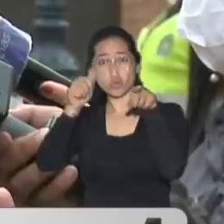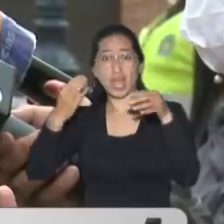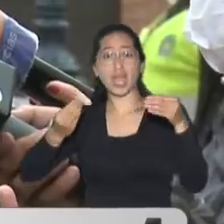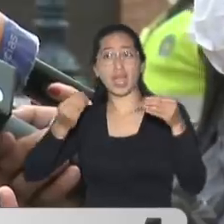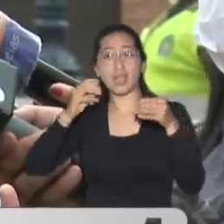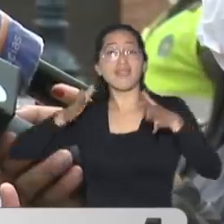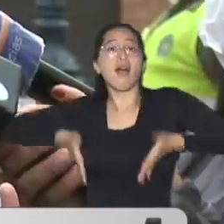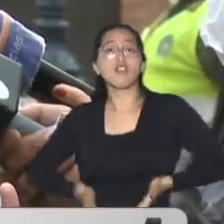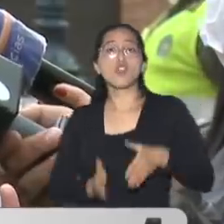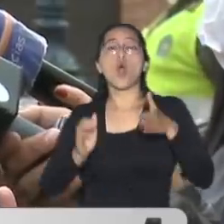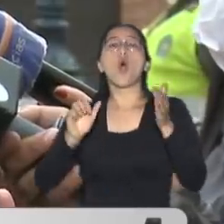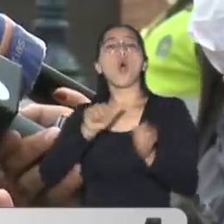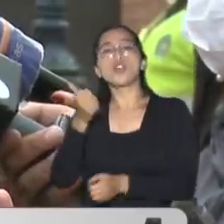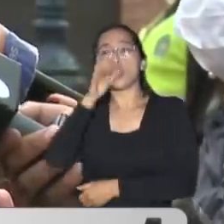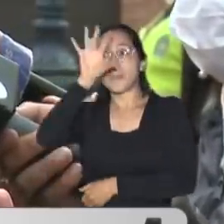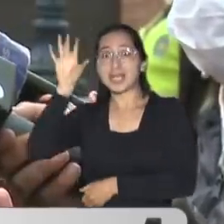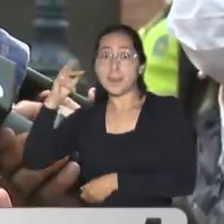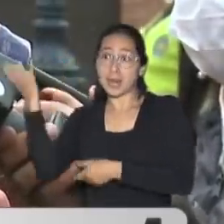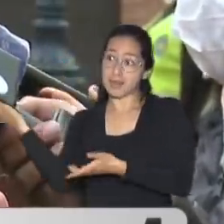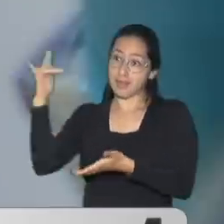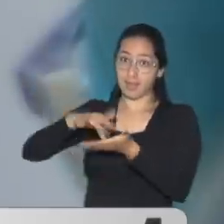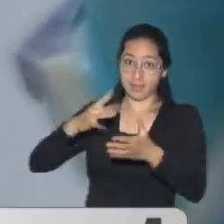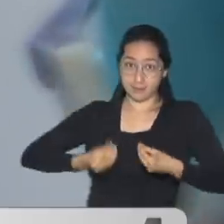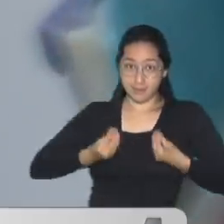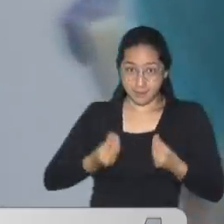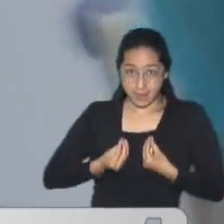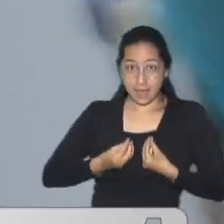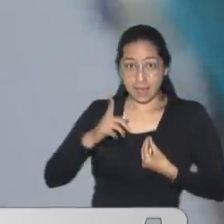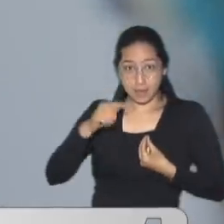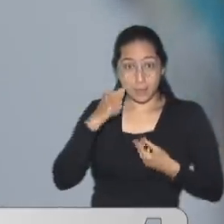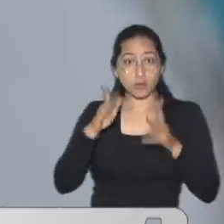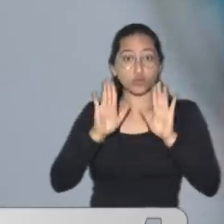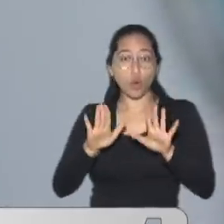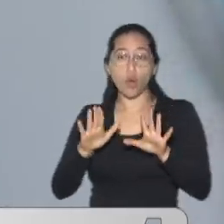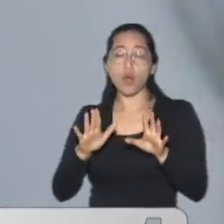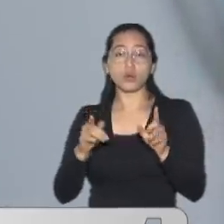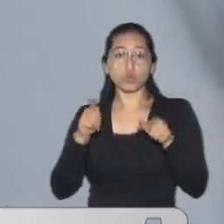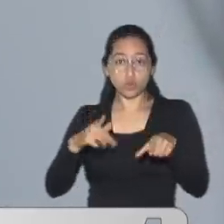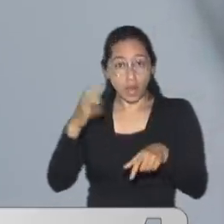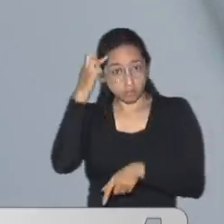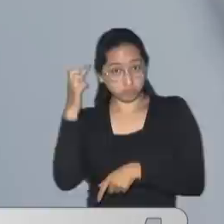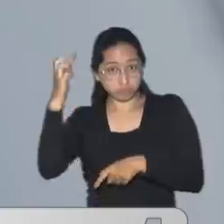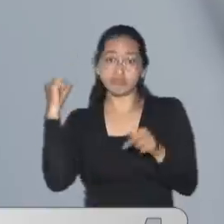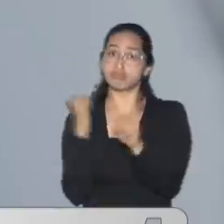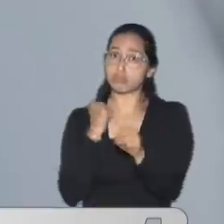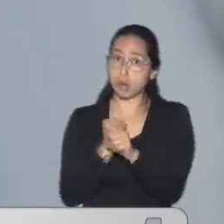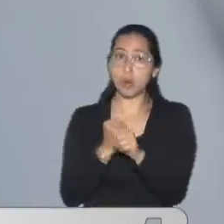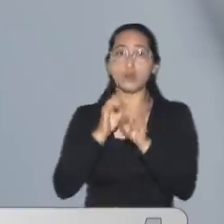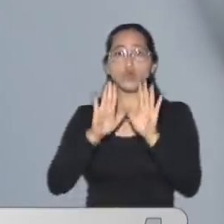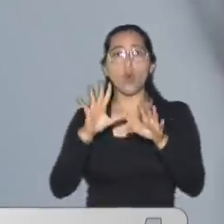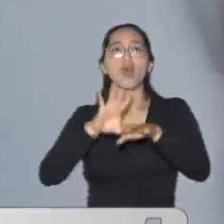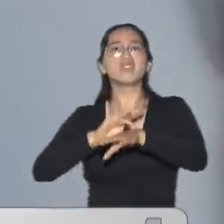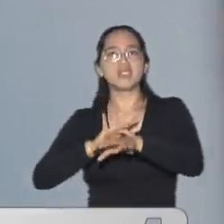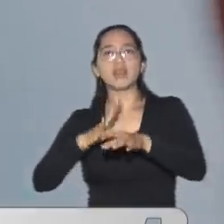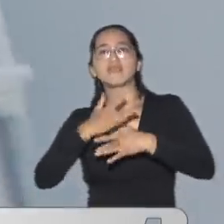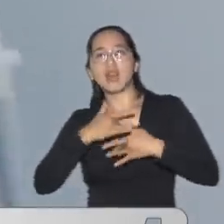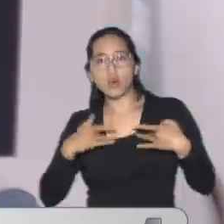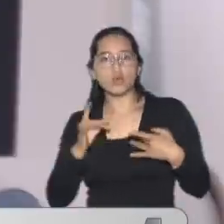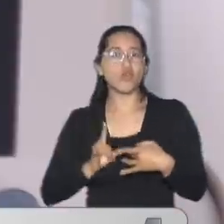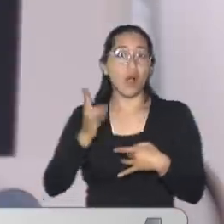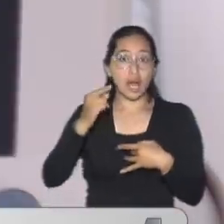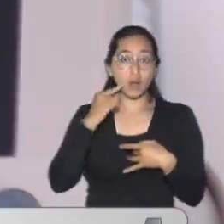este propósito, también estamos interesados en registrarlos porque nos encontramos ante una situación